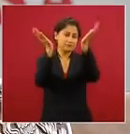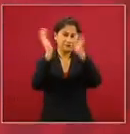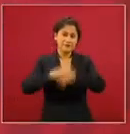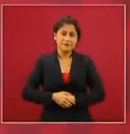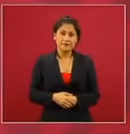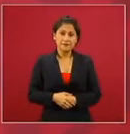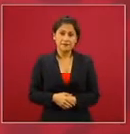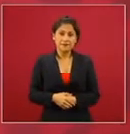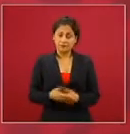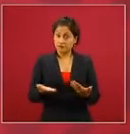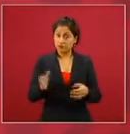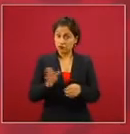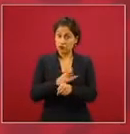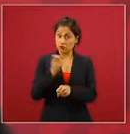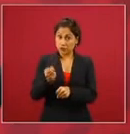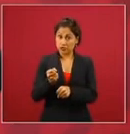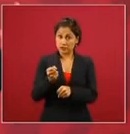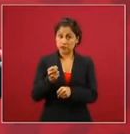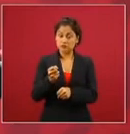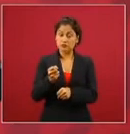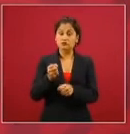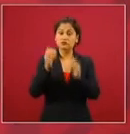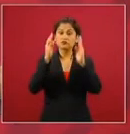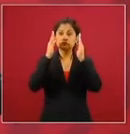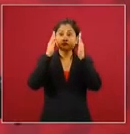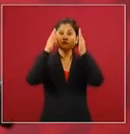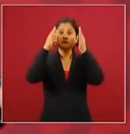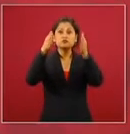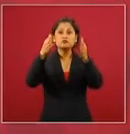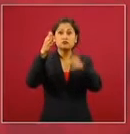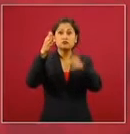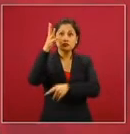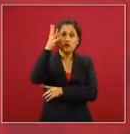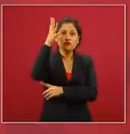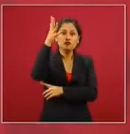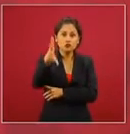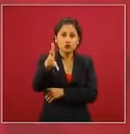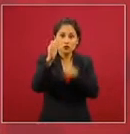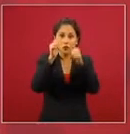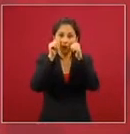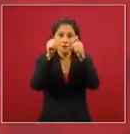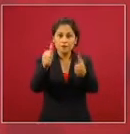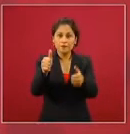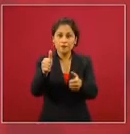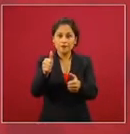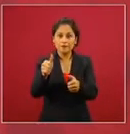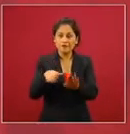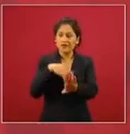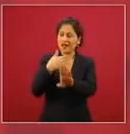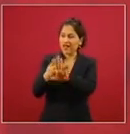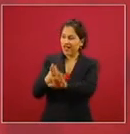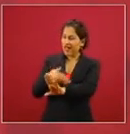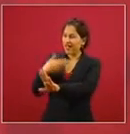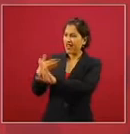Entonces, vamos hacia adelante y sin desearle mal a nadie y no odiar.